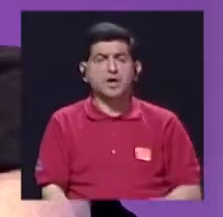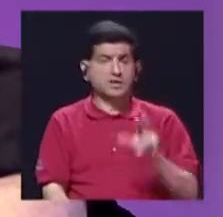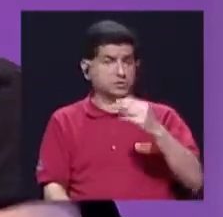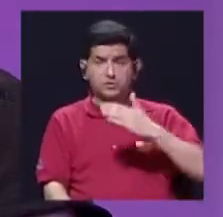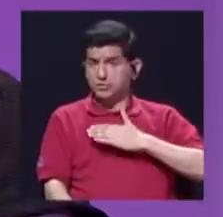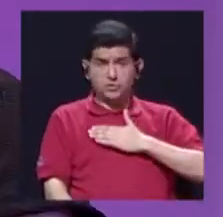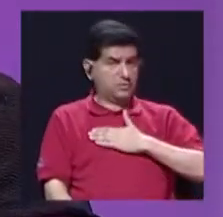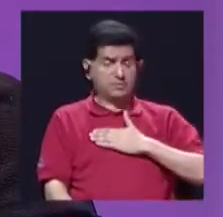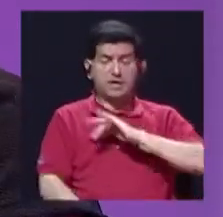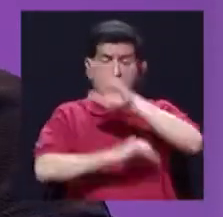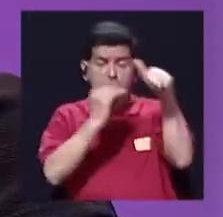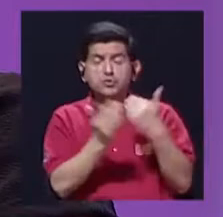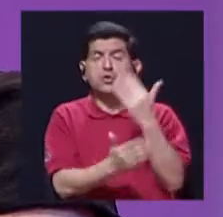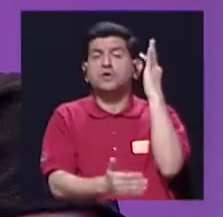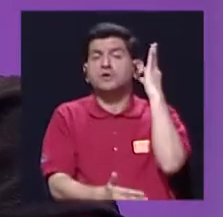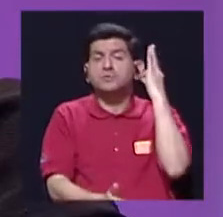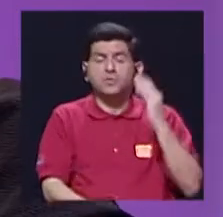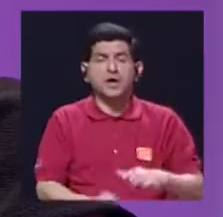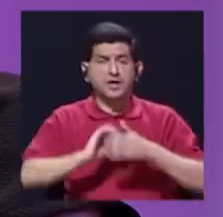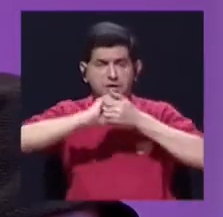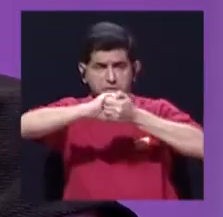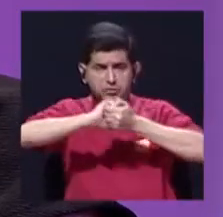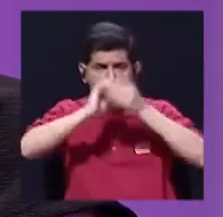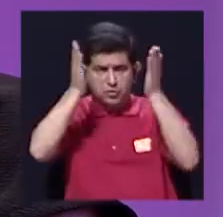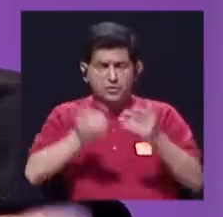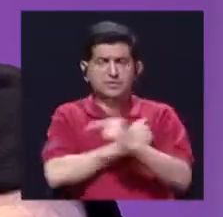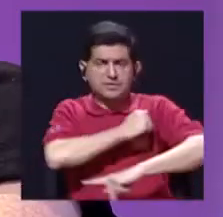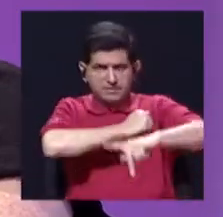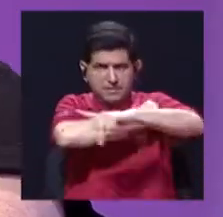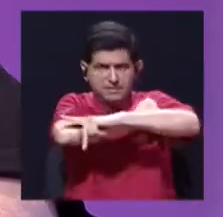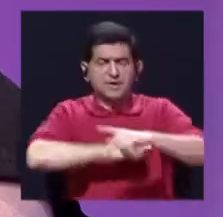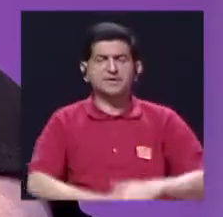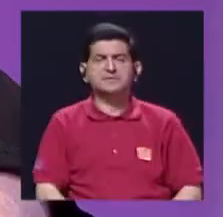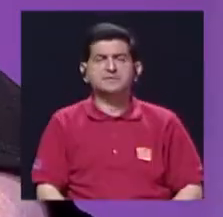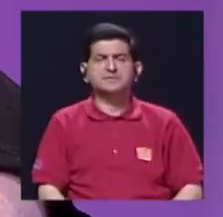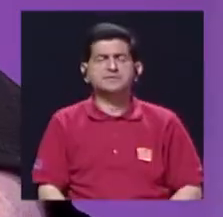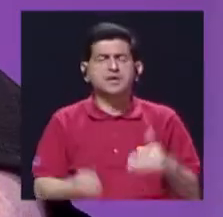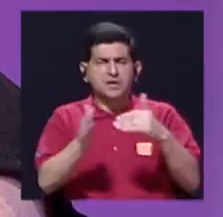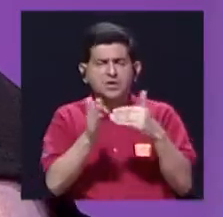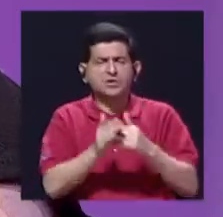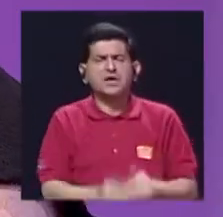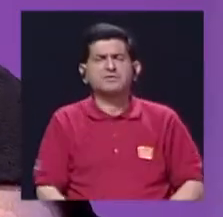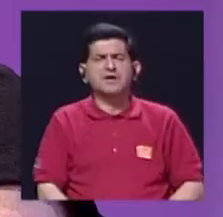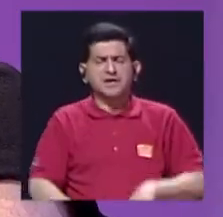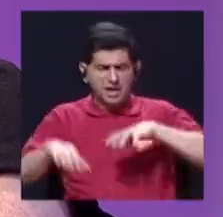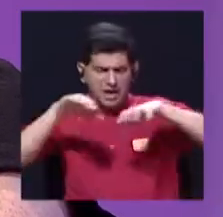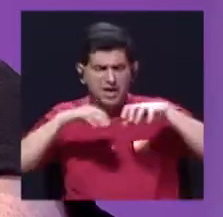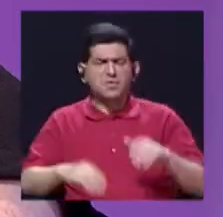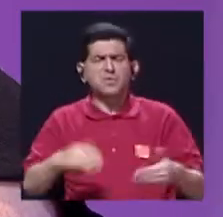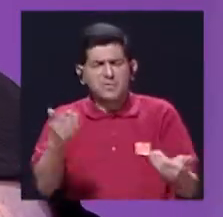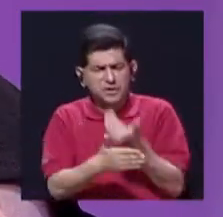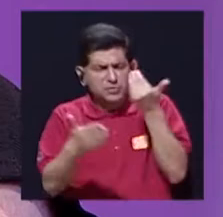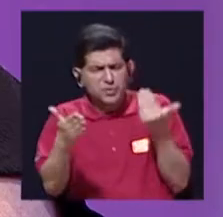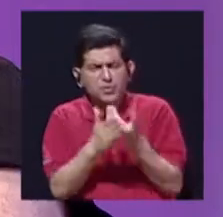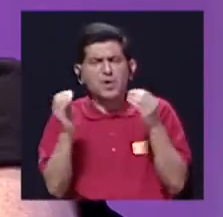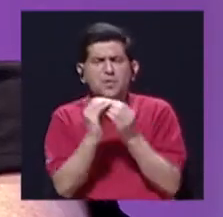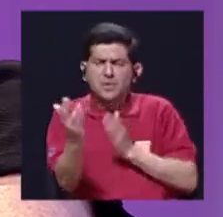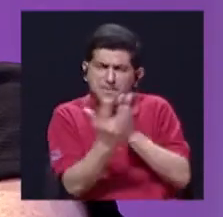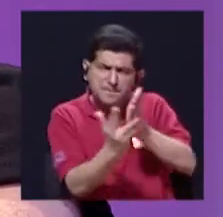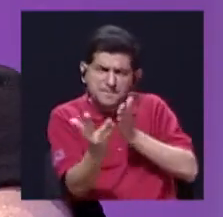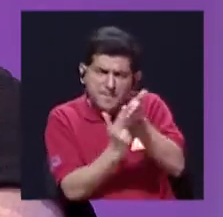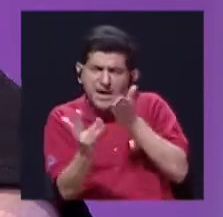mí, para todas las mujeres cooperativistas de este país, y renovar este movimiento cooperativo, hacerlo más